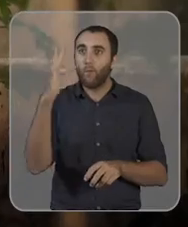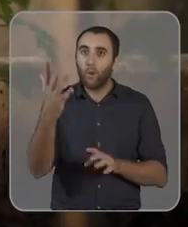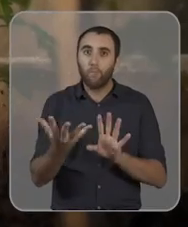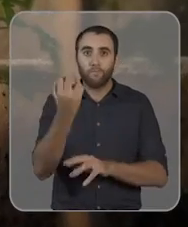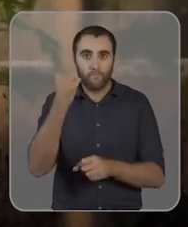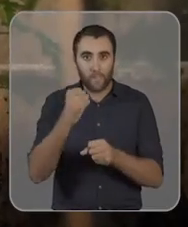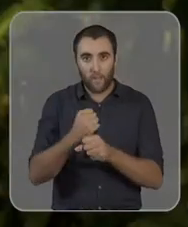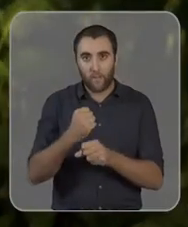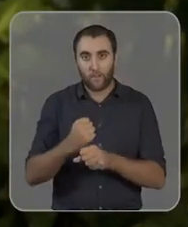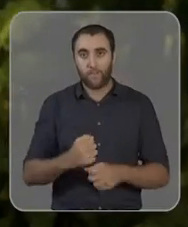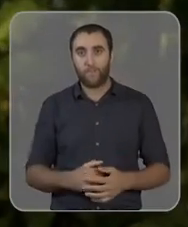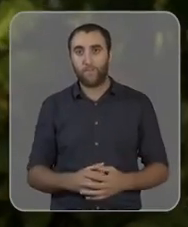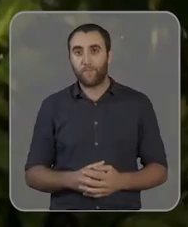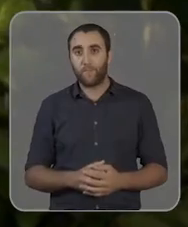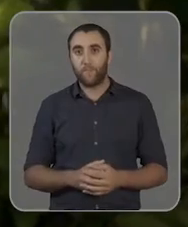futuro.